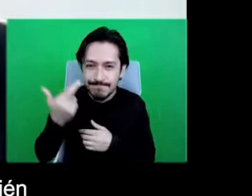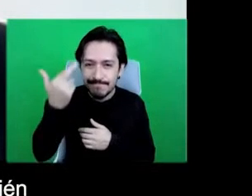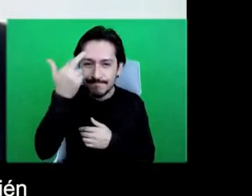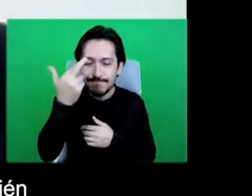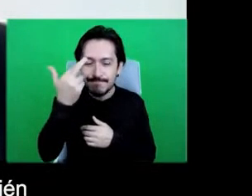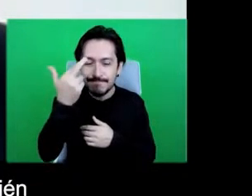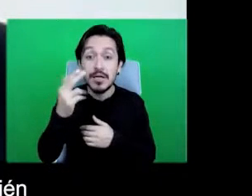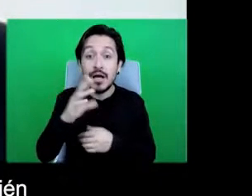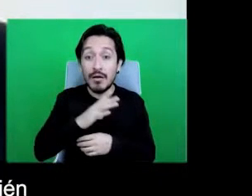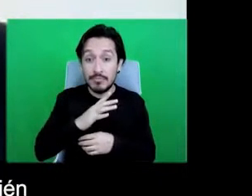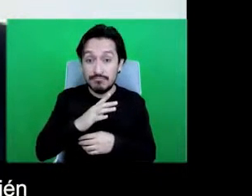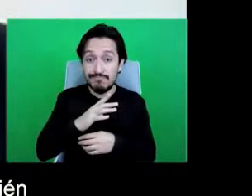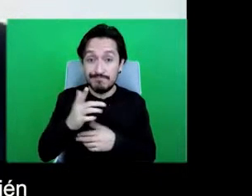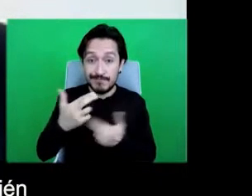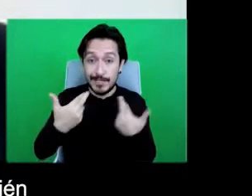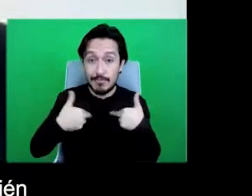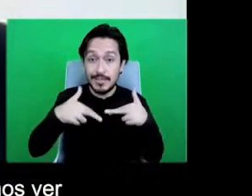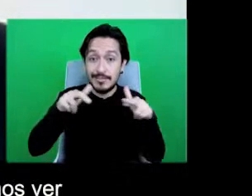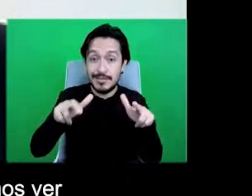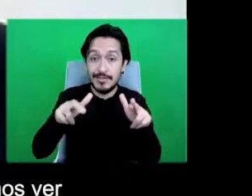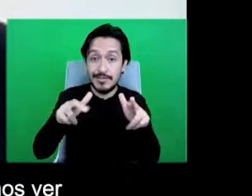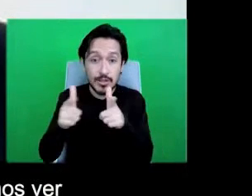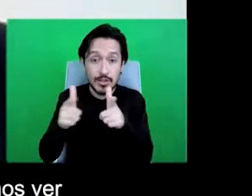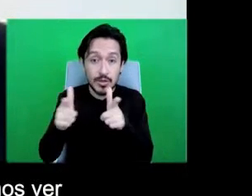Eso me pareció maravilloso y también